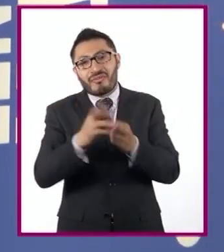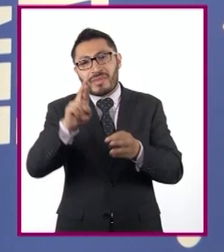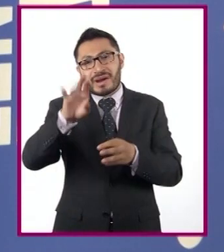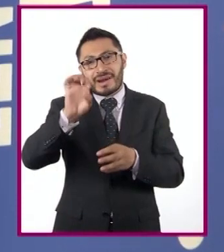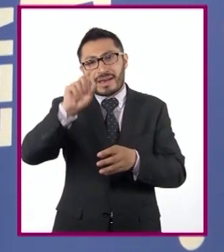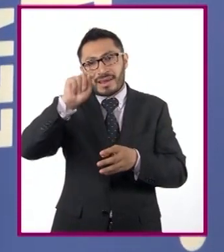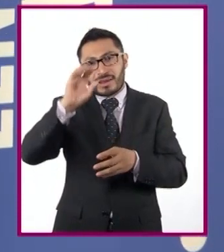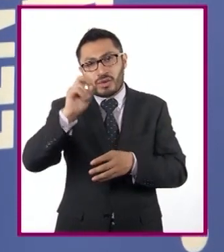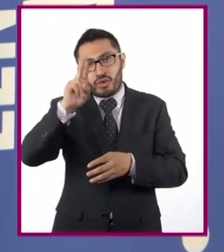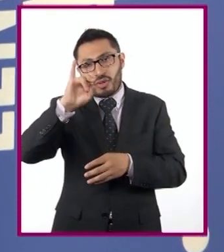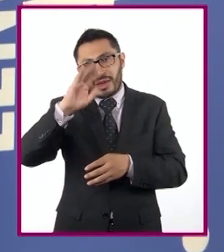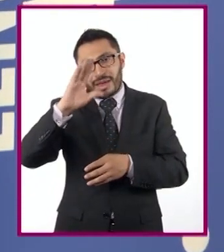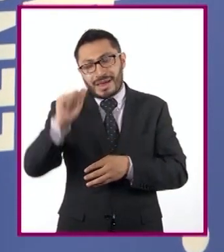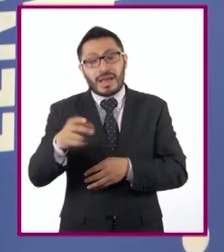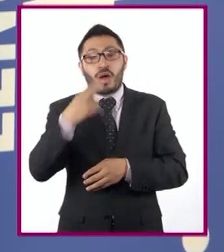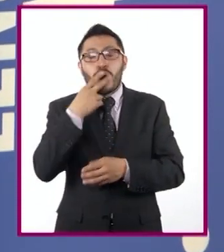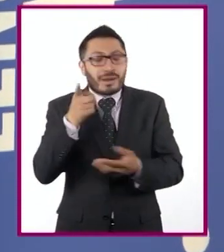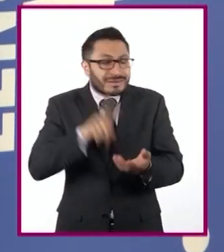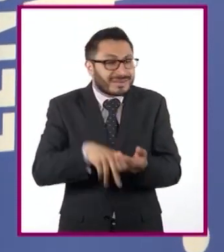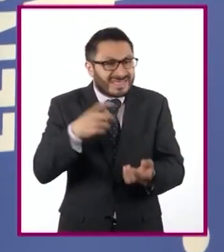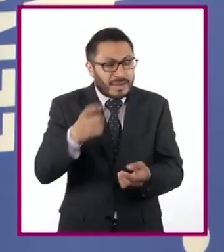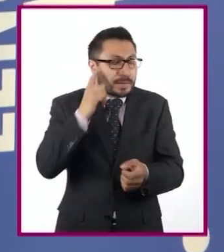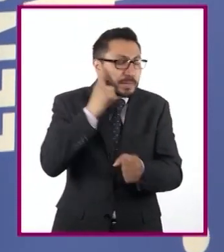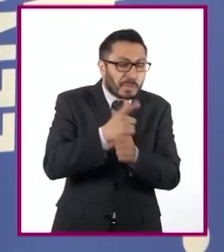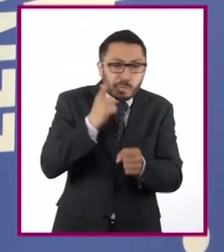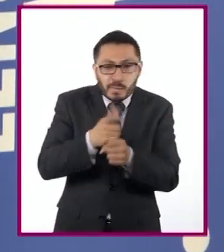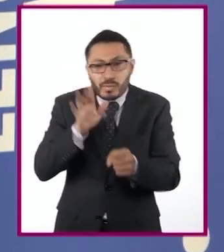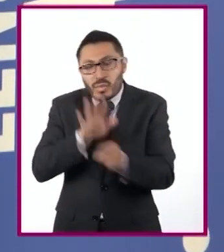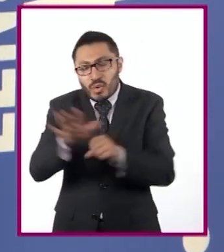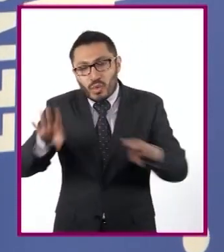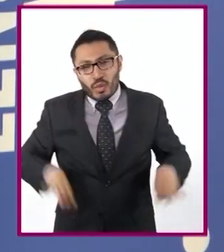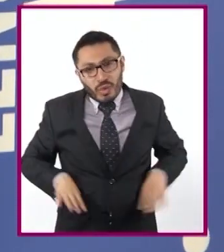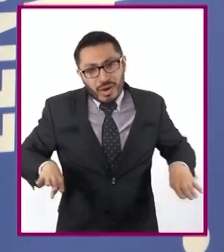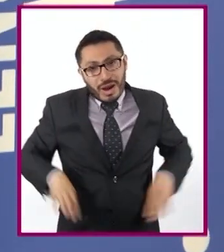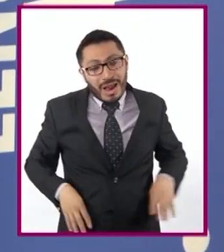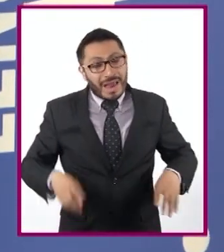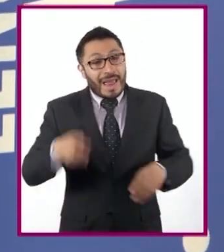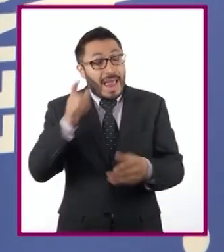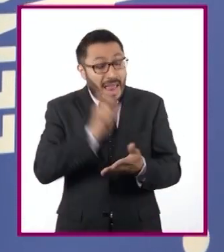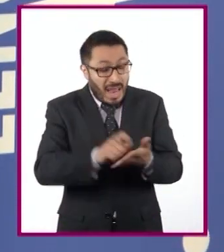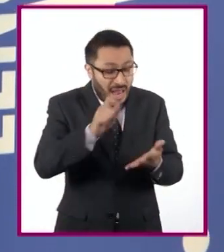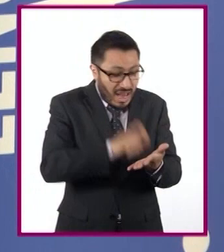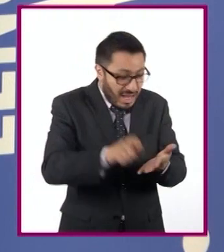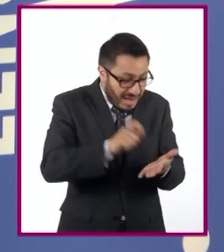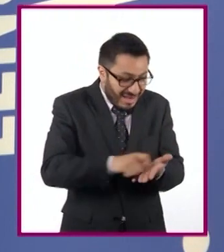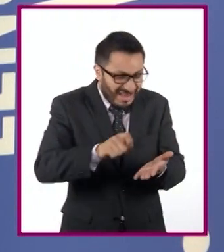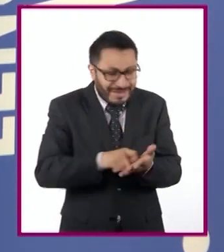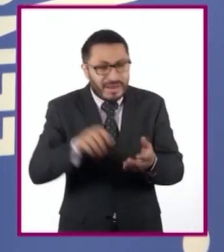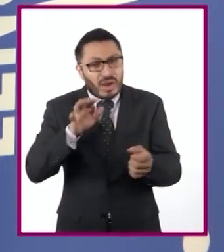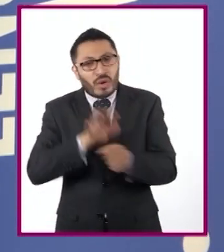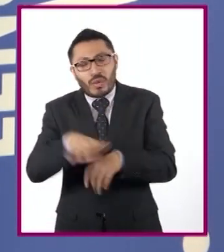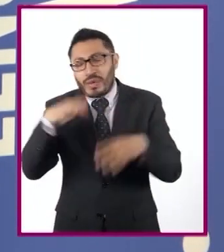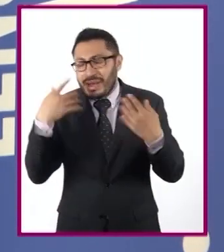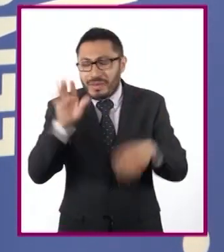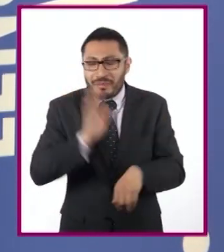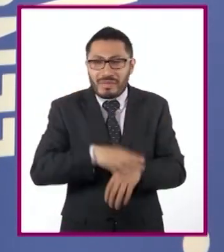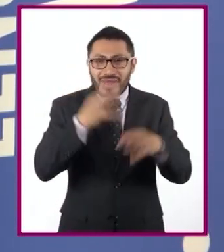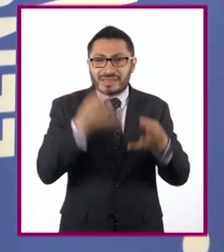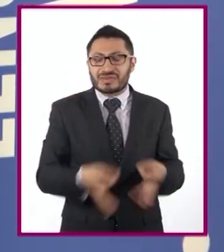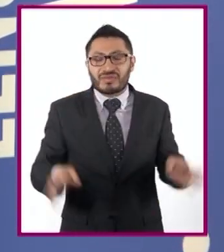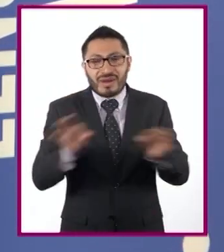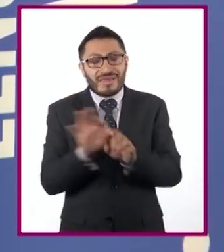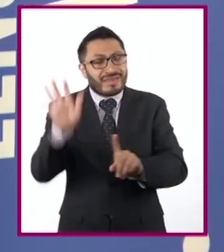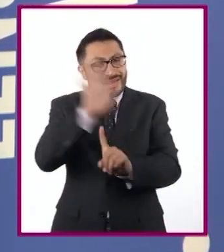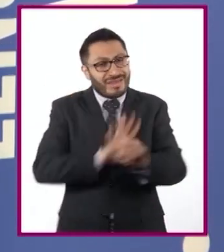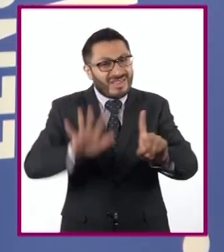utilizan. Observen los elementos que lo componen y escriban cuál de ellos tiene la carga persuasiva más fuerte y por